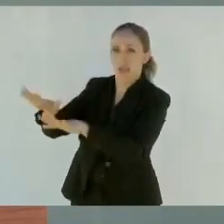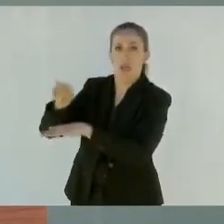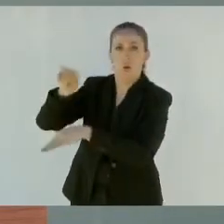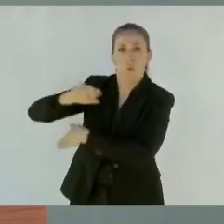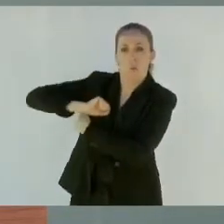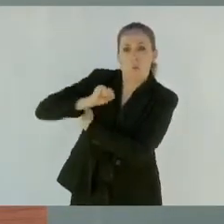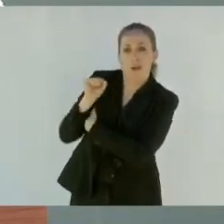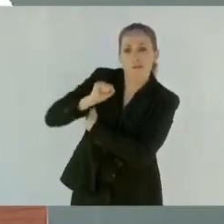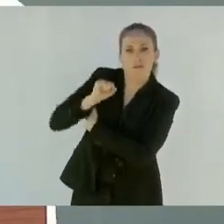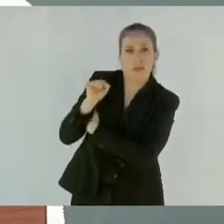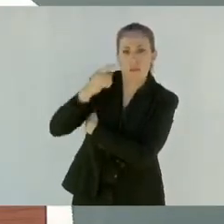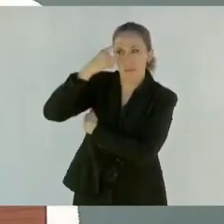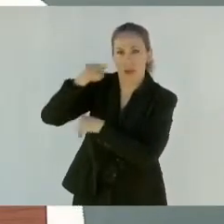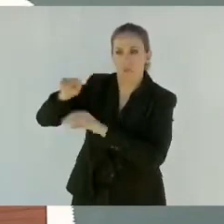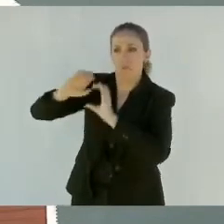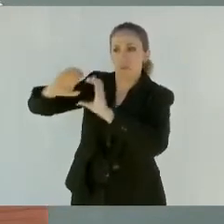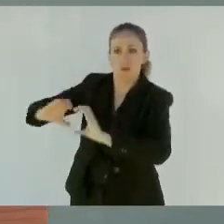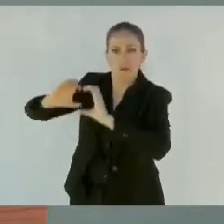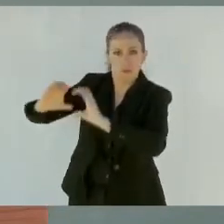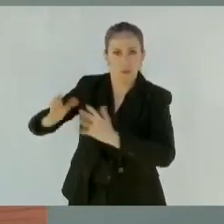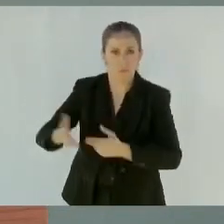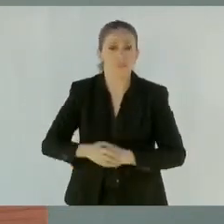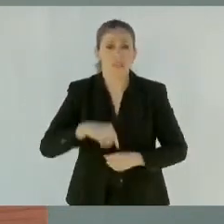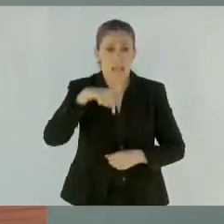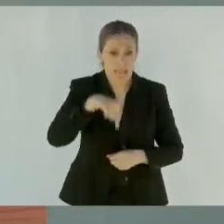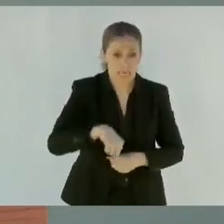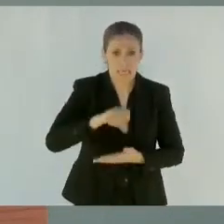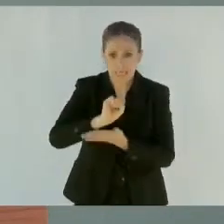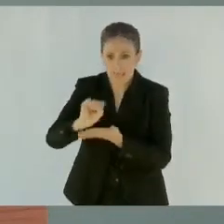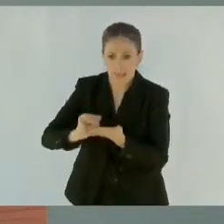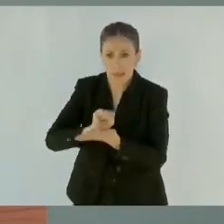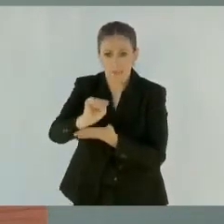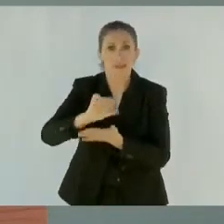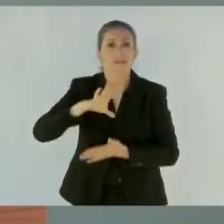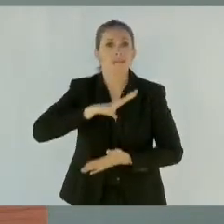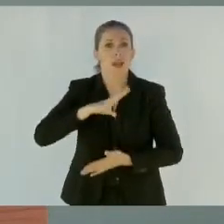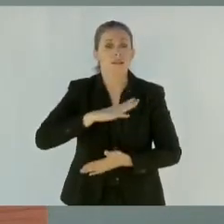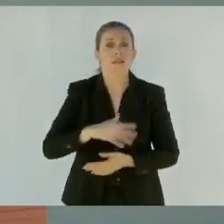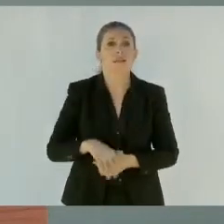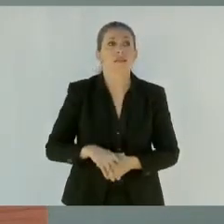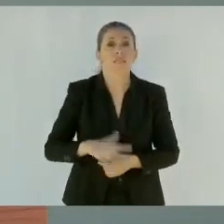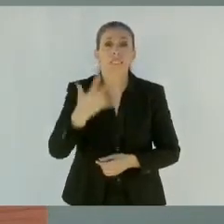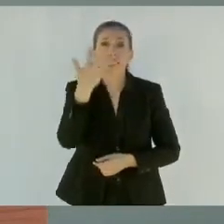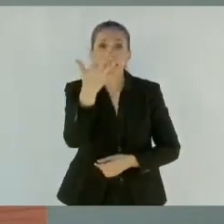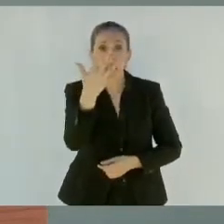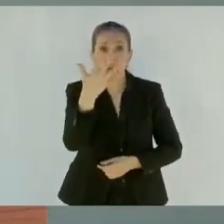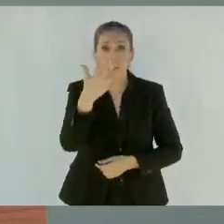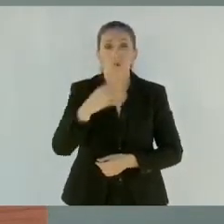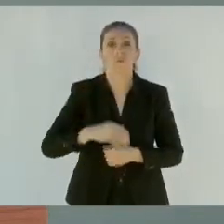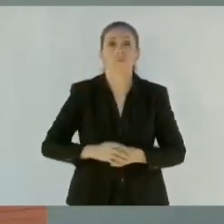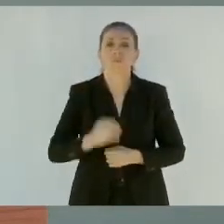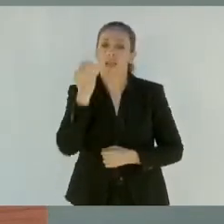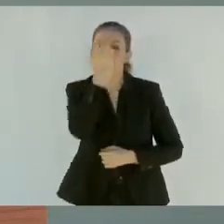en Sabinas hay 5 planteles educativos de educación básica,